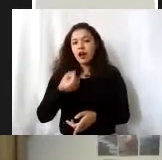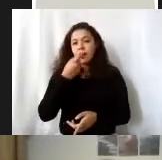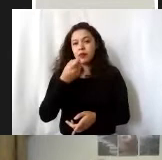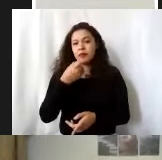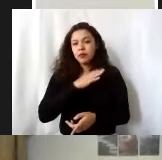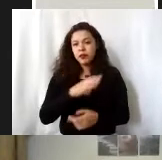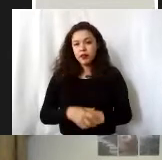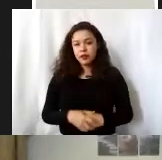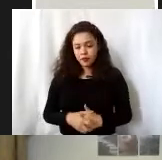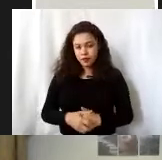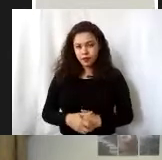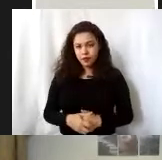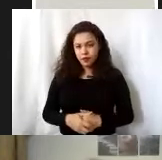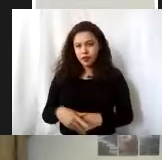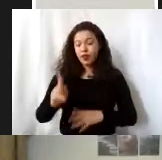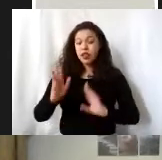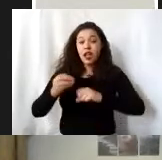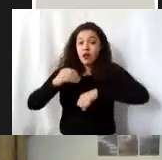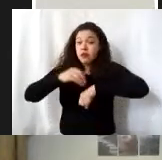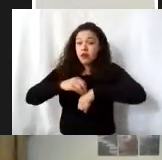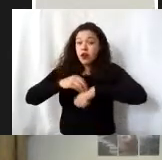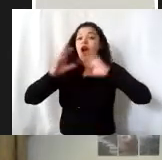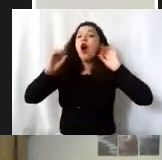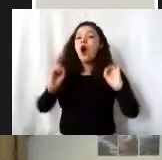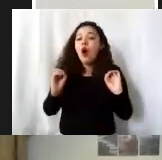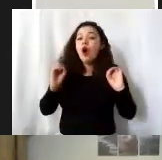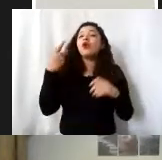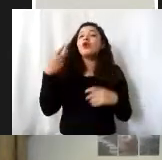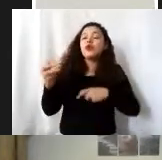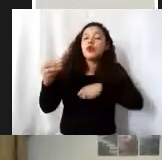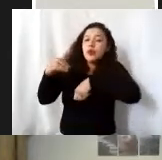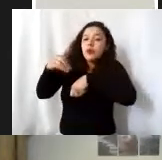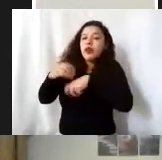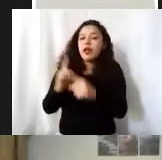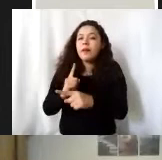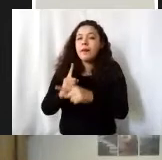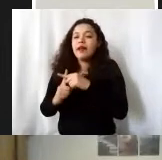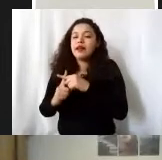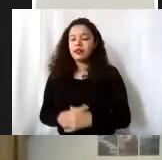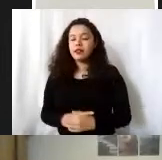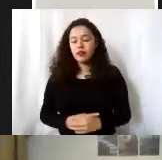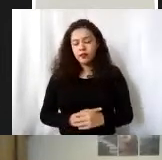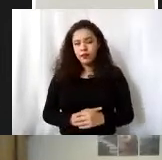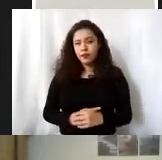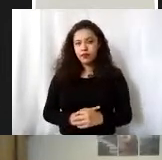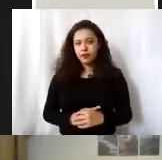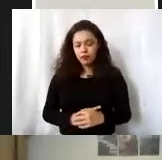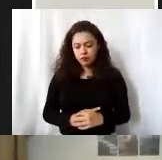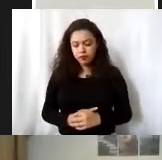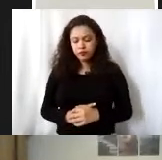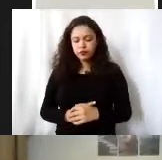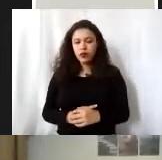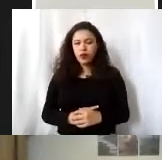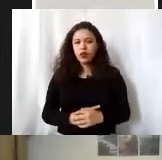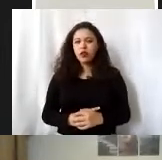Ajá, por eso digo, pero ya está establecido o tú lo estás agregando por lo que estás viendo. Bueno, lo que pasa es que